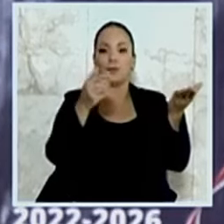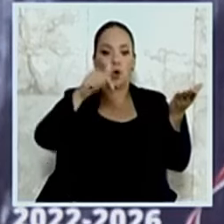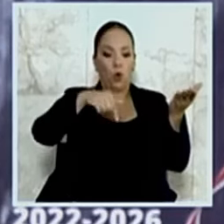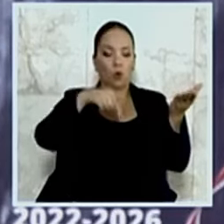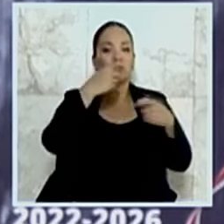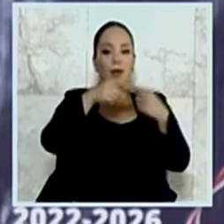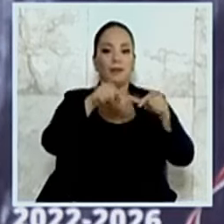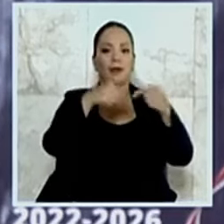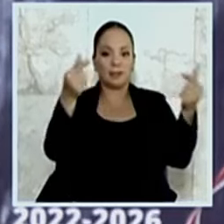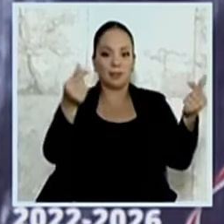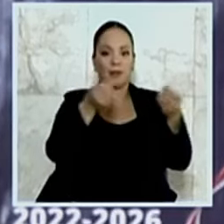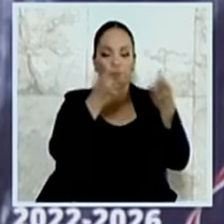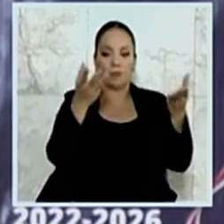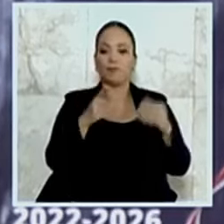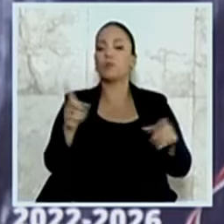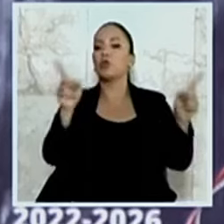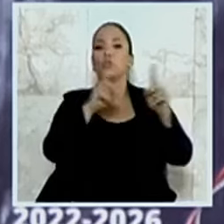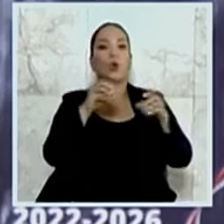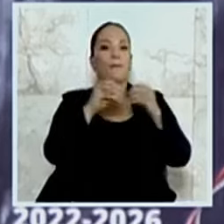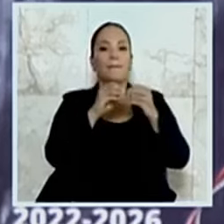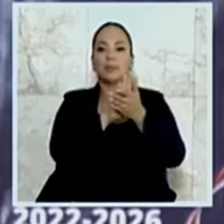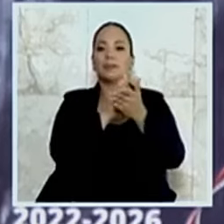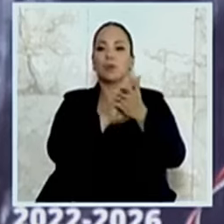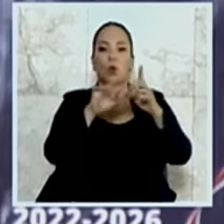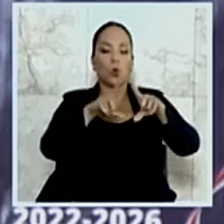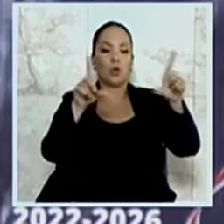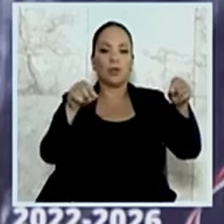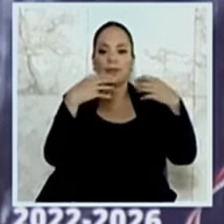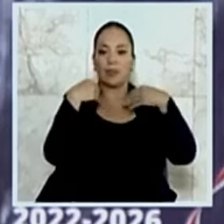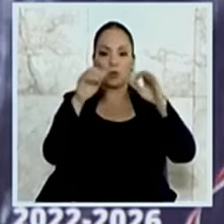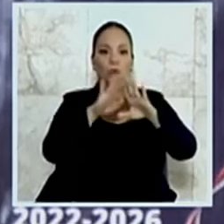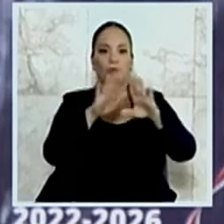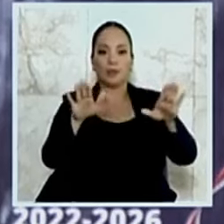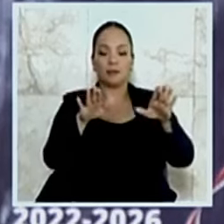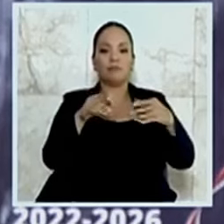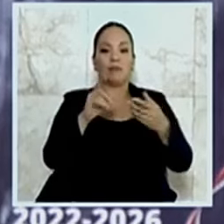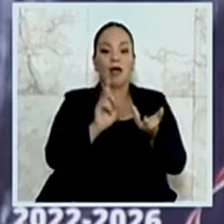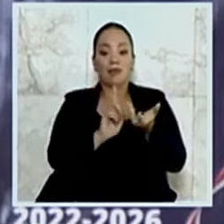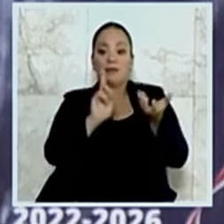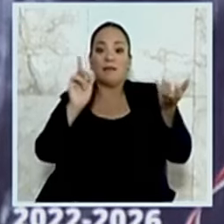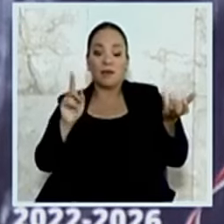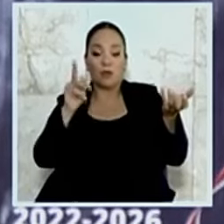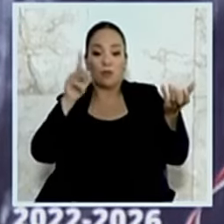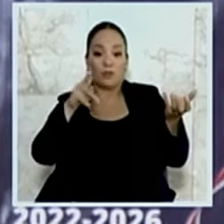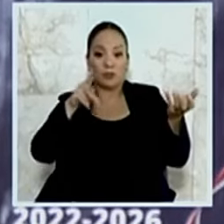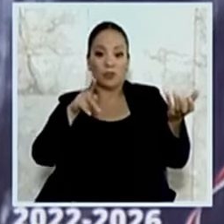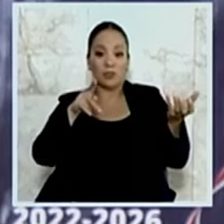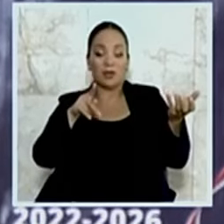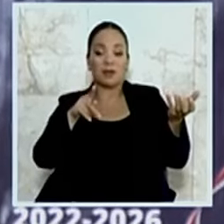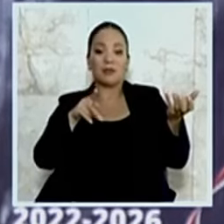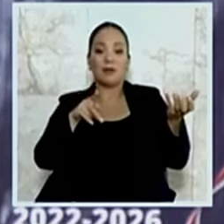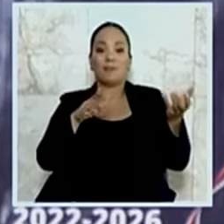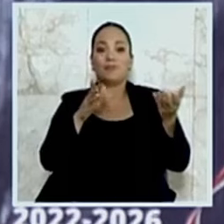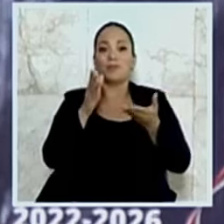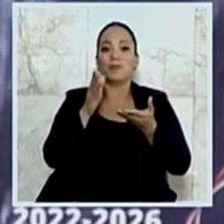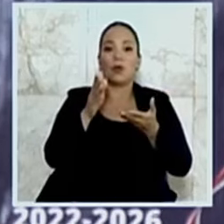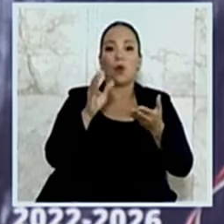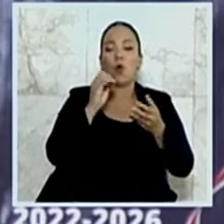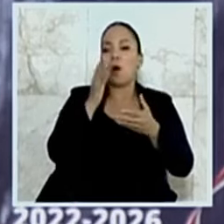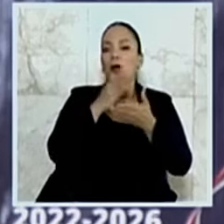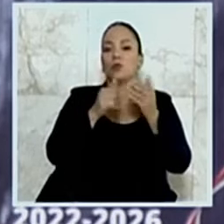aquí es que se elimina todo lo relacionado con órdenes sanitarias a partir de su publicación, que va a ser justo el día de hoy.